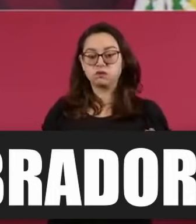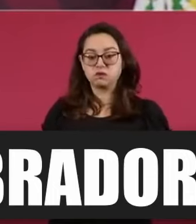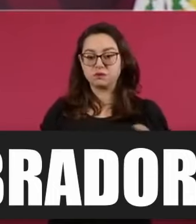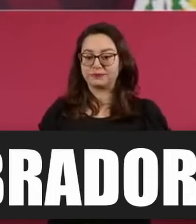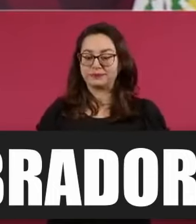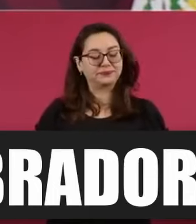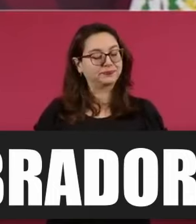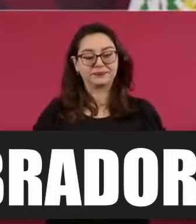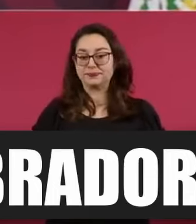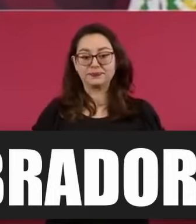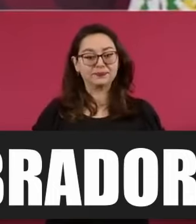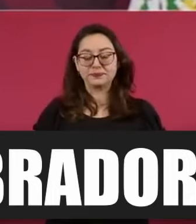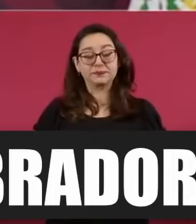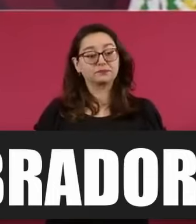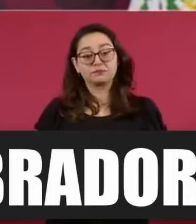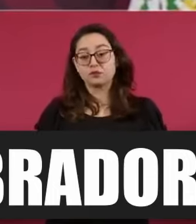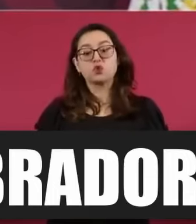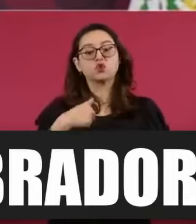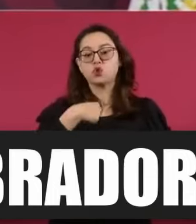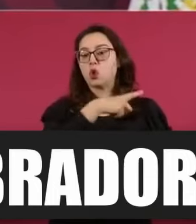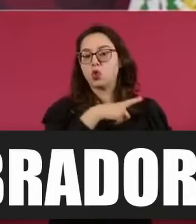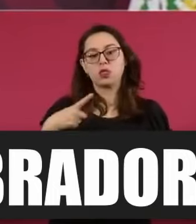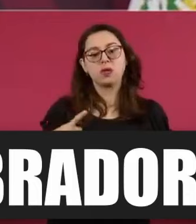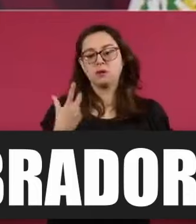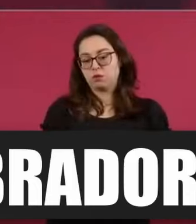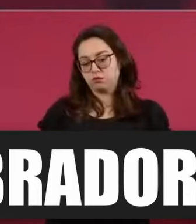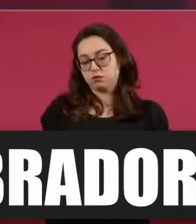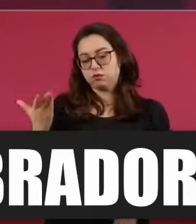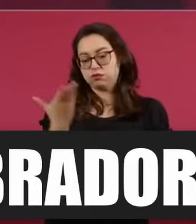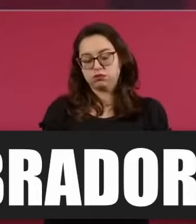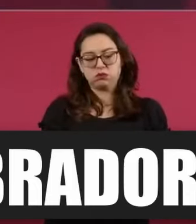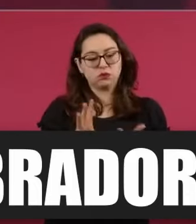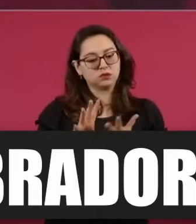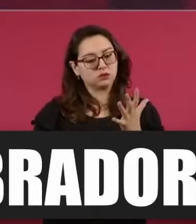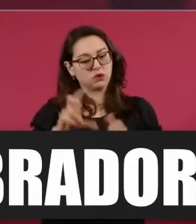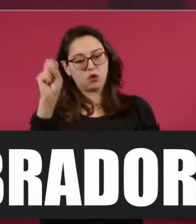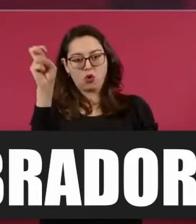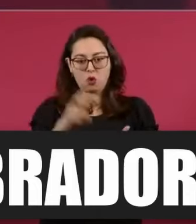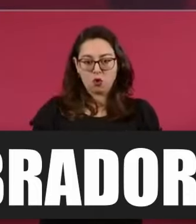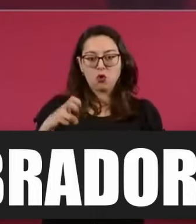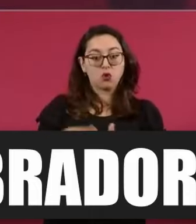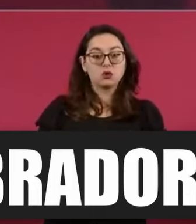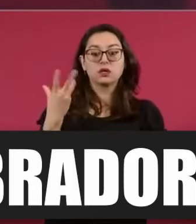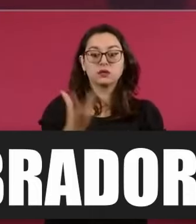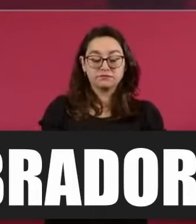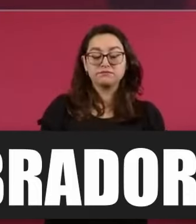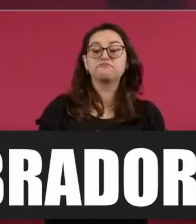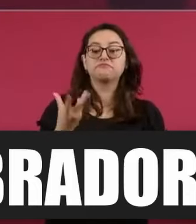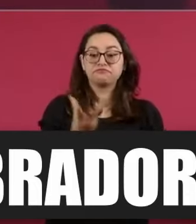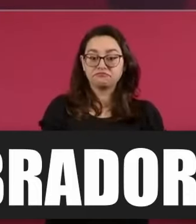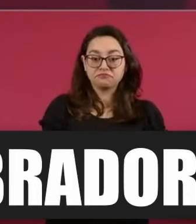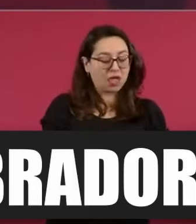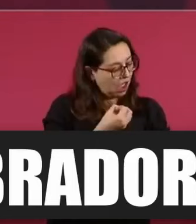a presentar esta reforma constitucional. porque sería